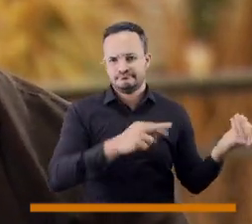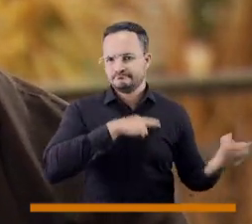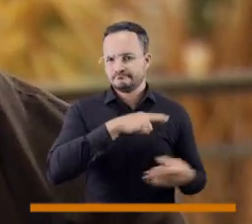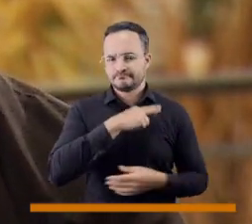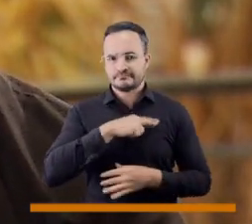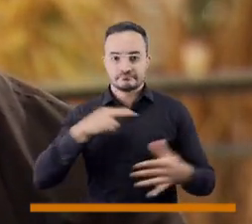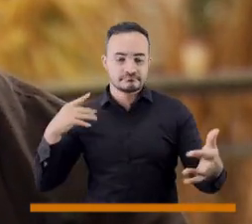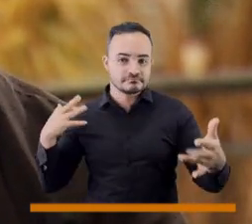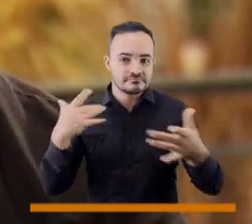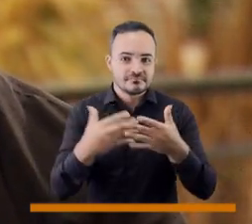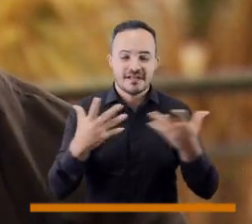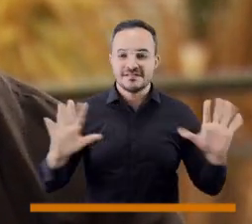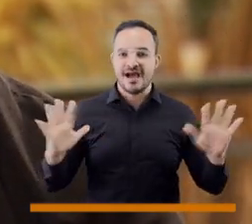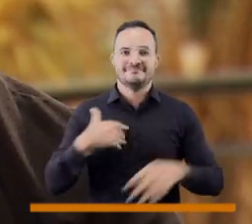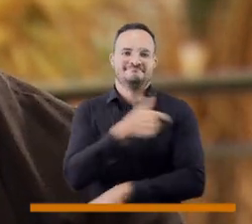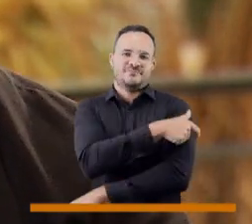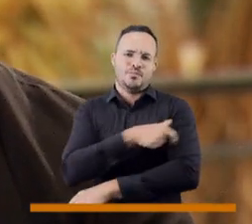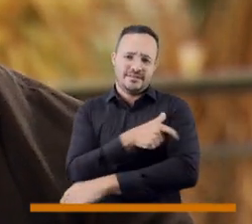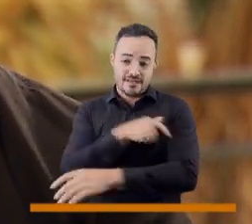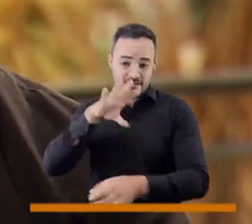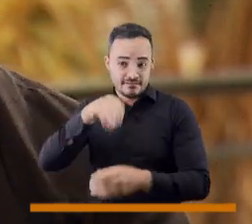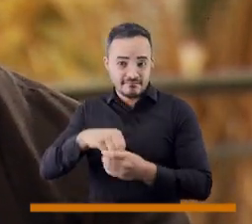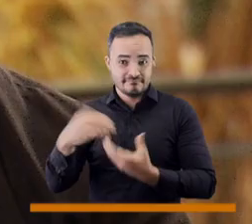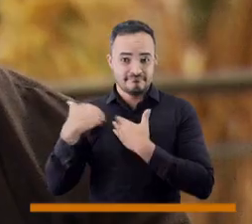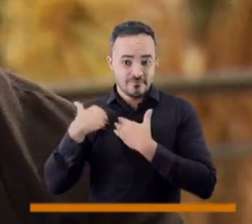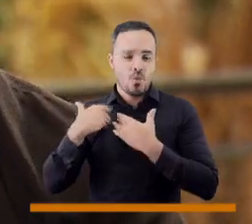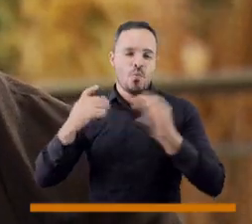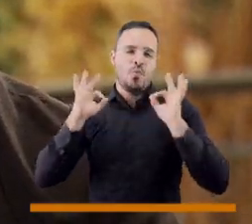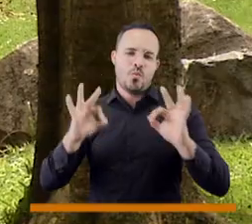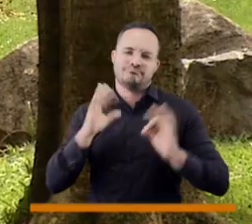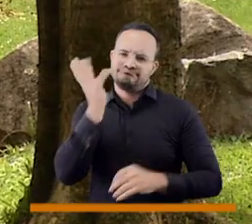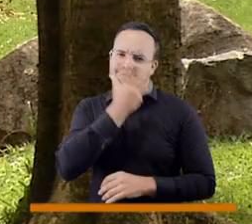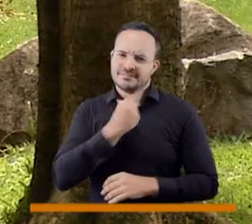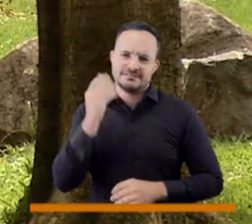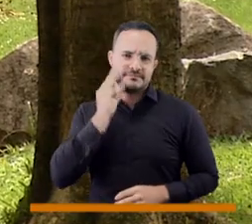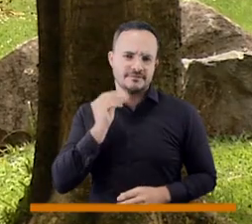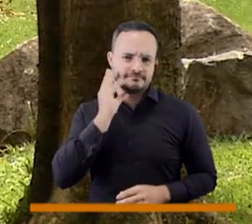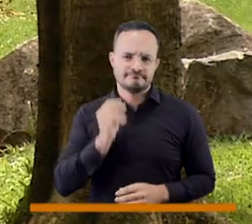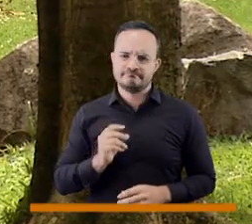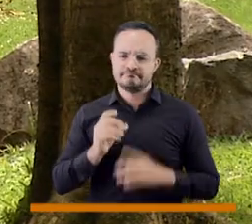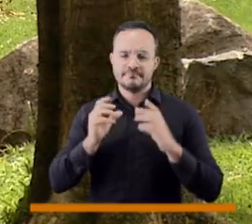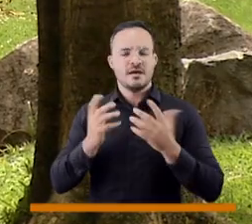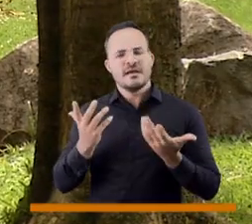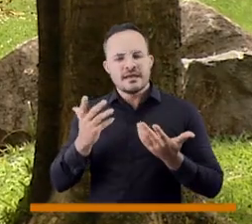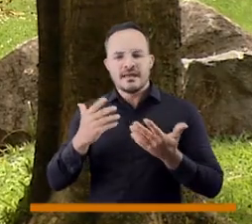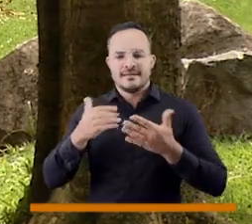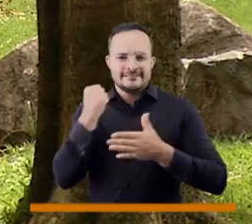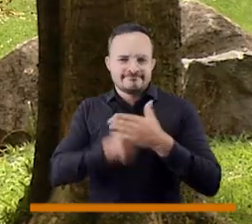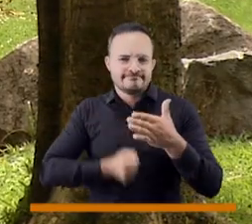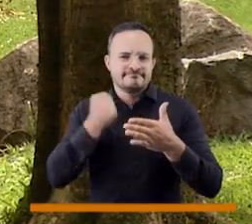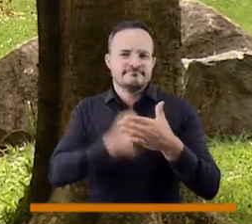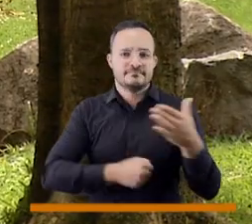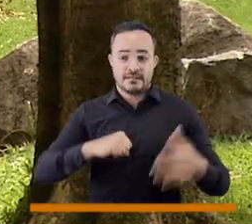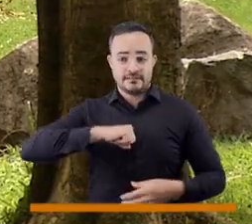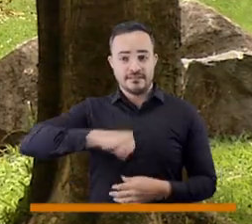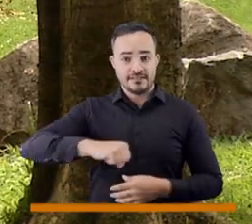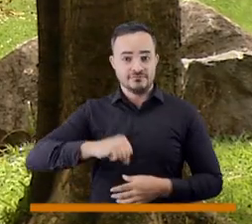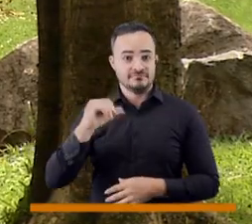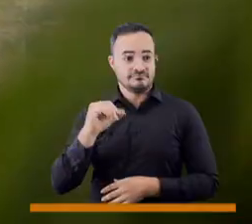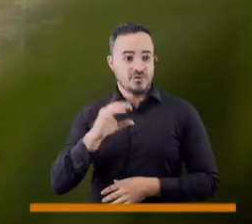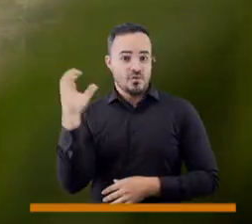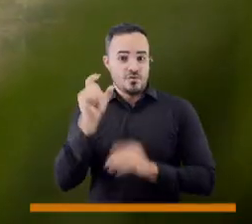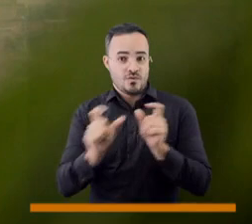bonito poder hacer parte del comité porque nos permite a nosotros sacar adelante cada uno de esos derechos